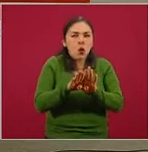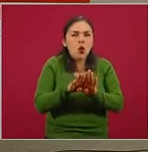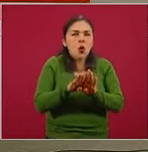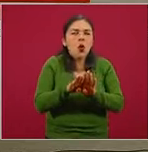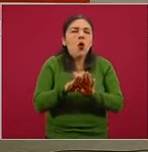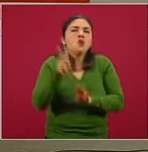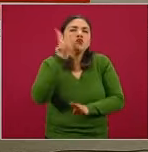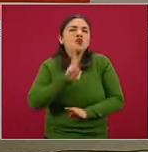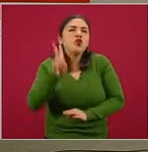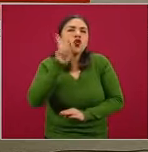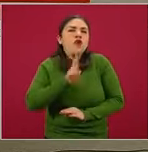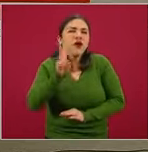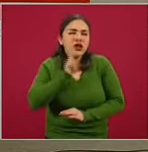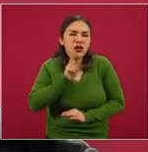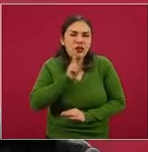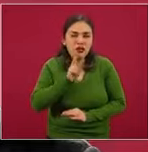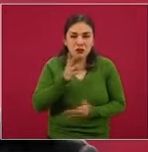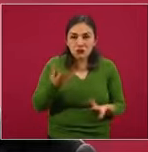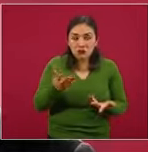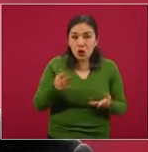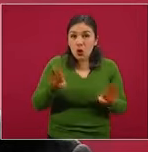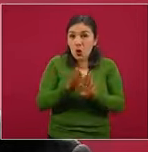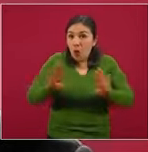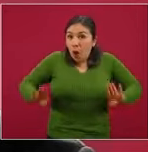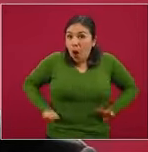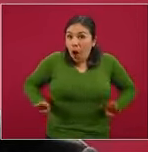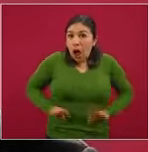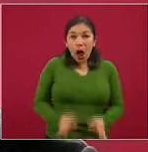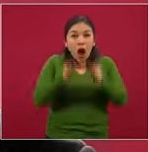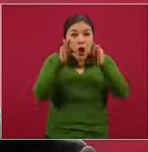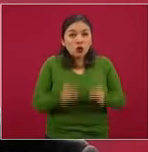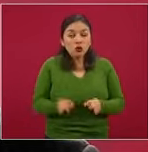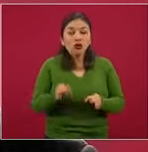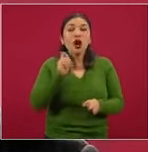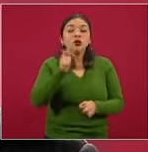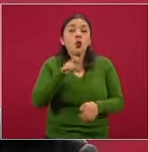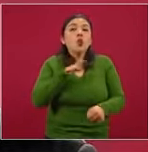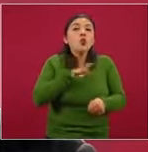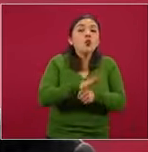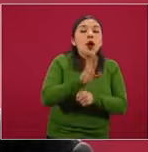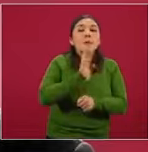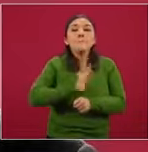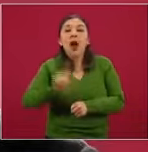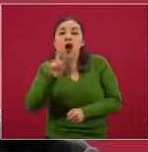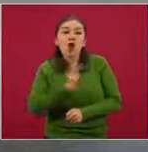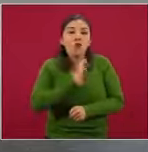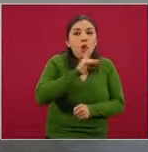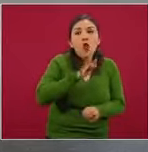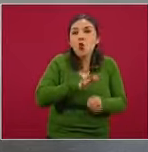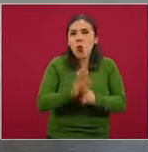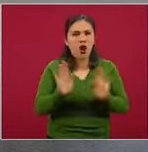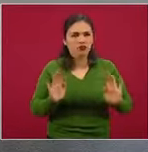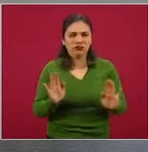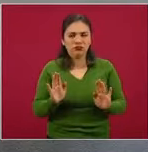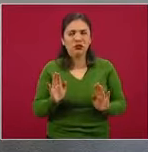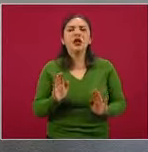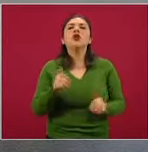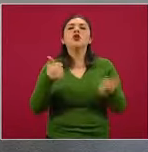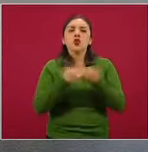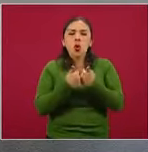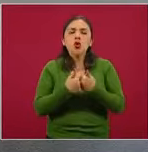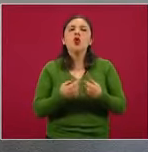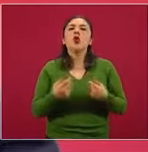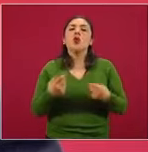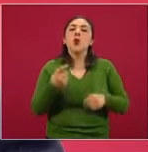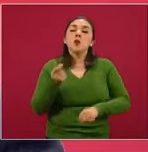azaroso de probabilidad, es decir, no hay una característica que haga preferir una intervención o la otra, se les administra o